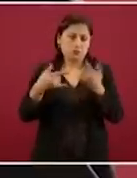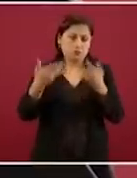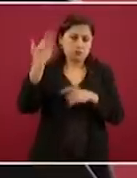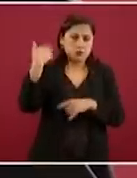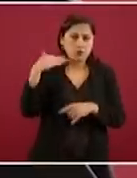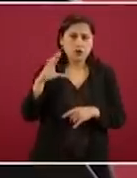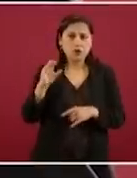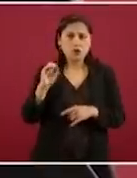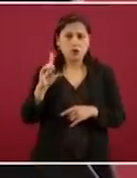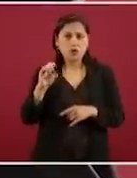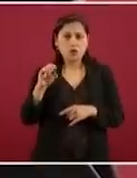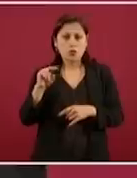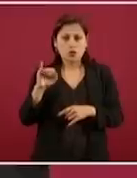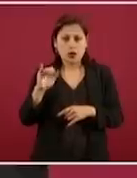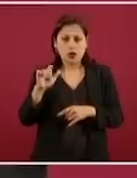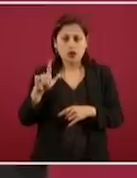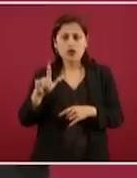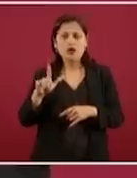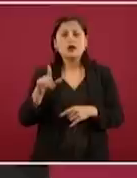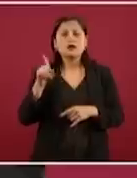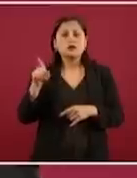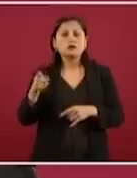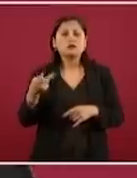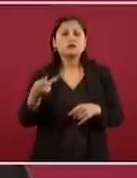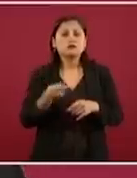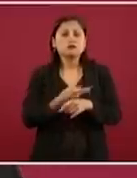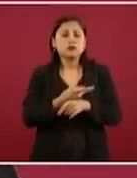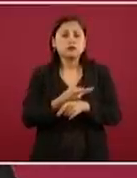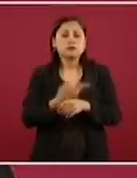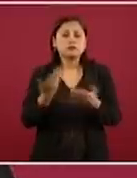pasaba viene de lejos, pues,